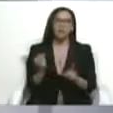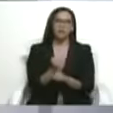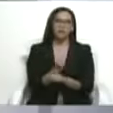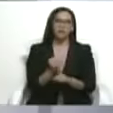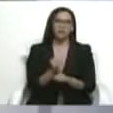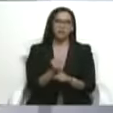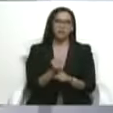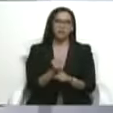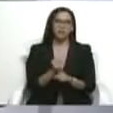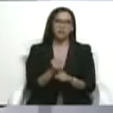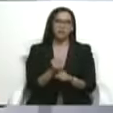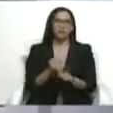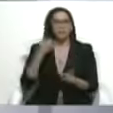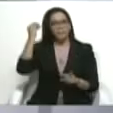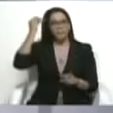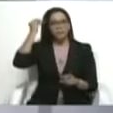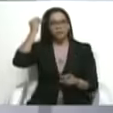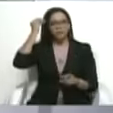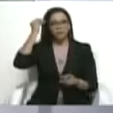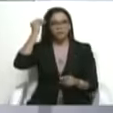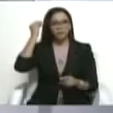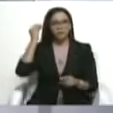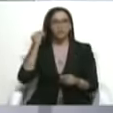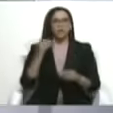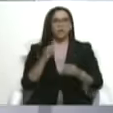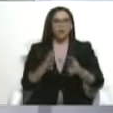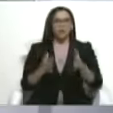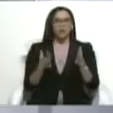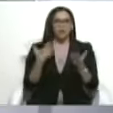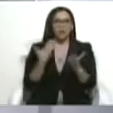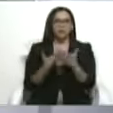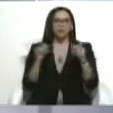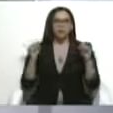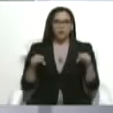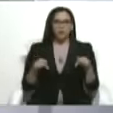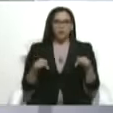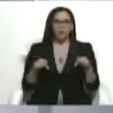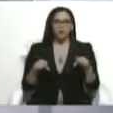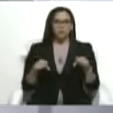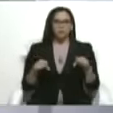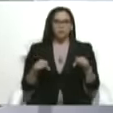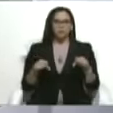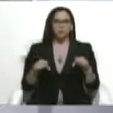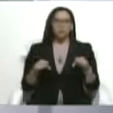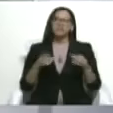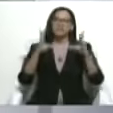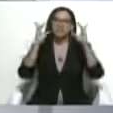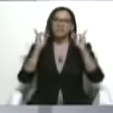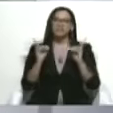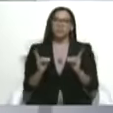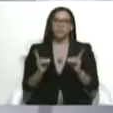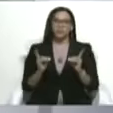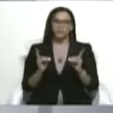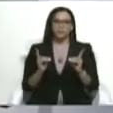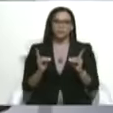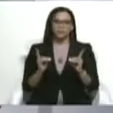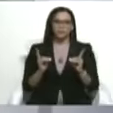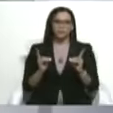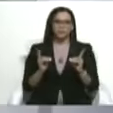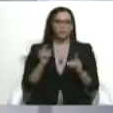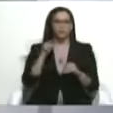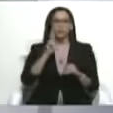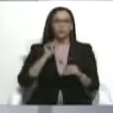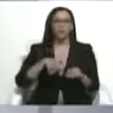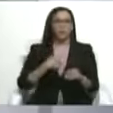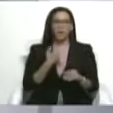etcétera, pienso que lo que hemos logrado hasta ahora es decisivo. Tú nunca